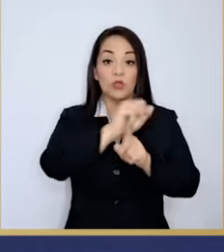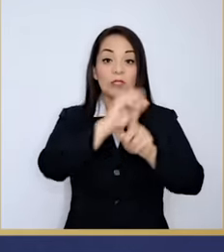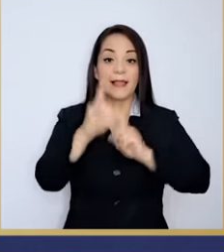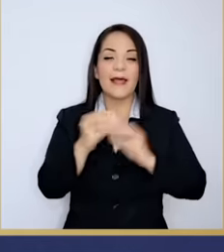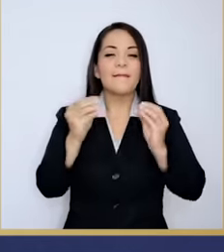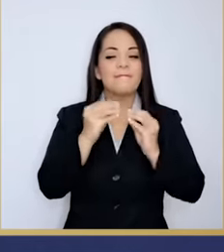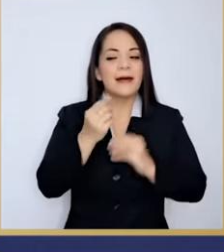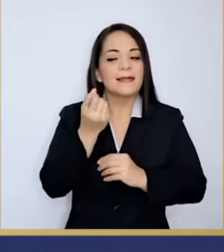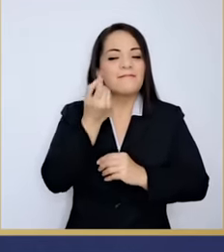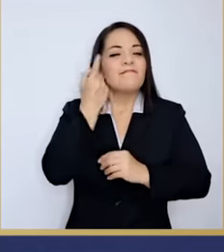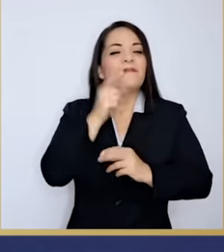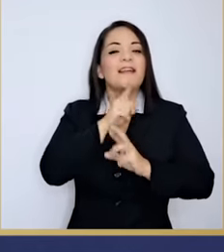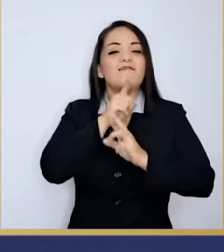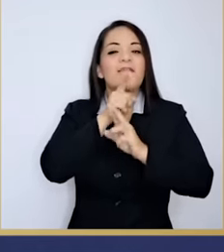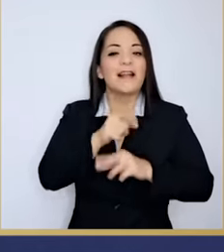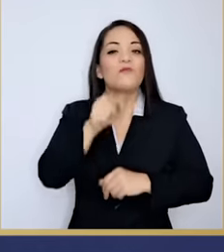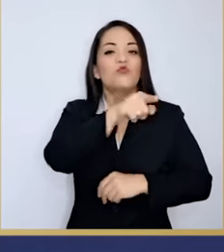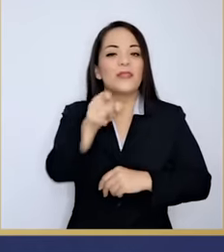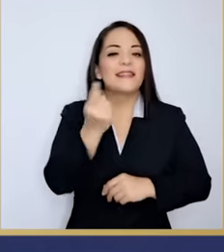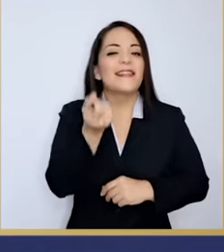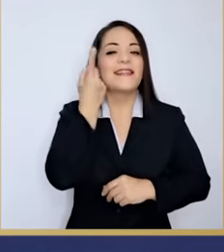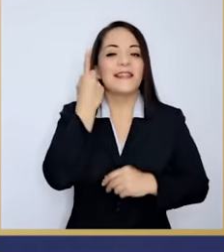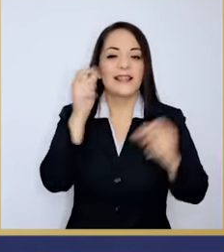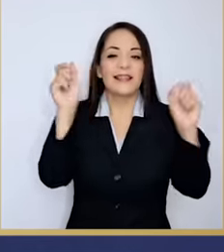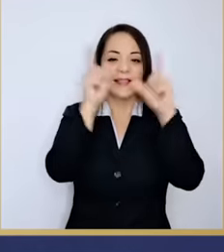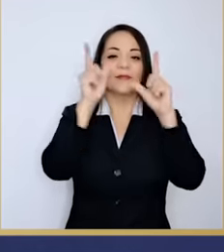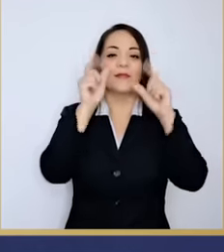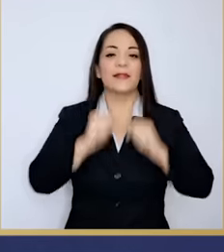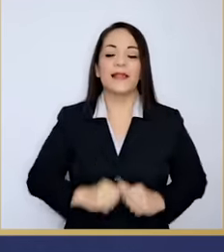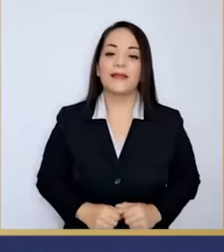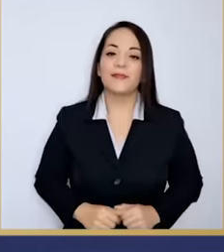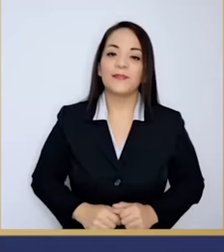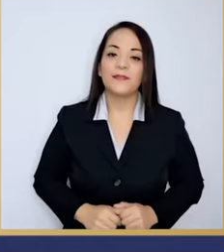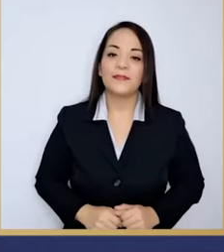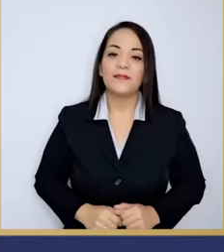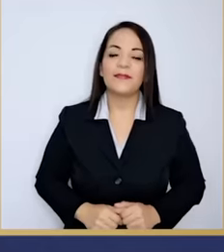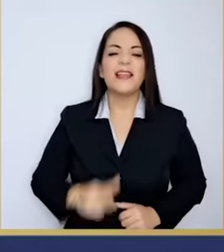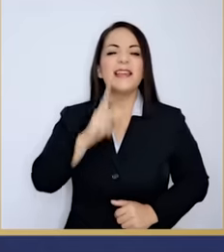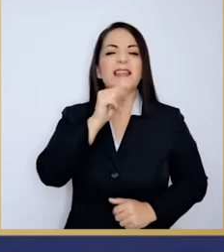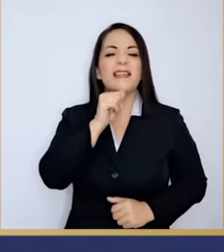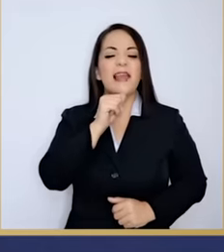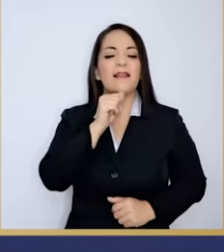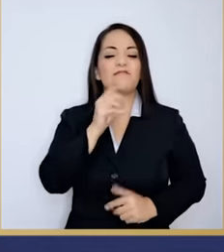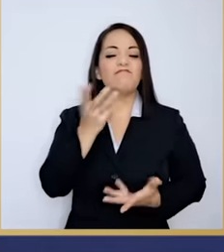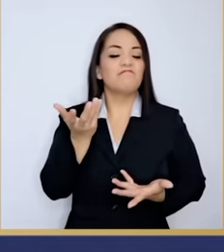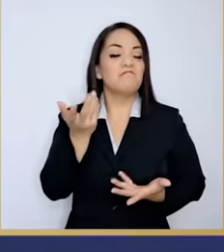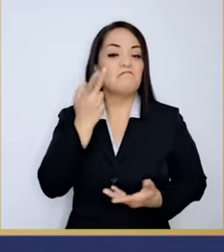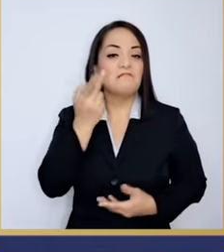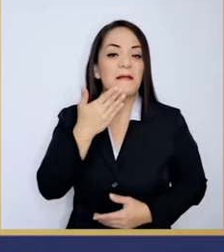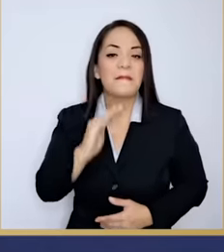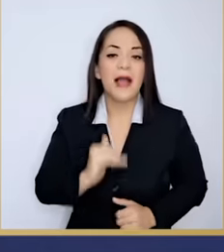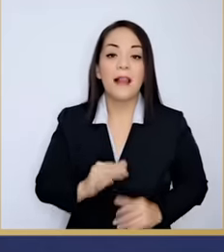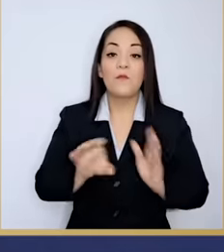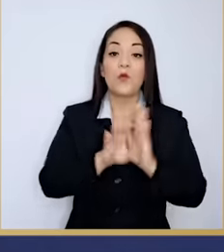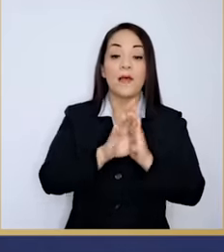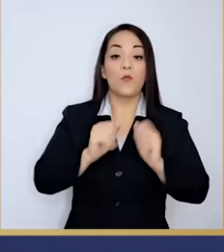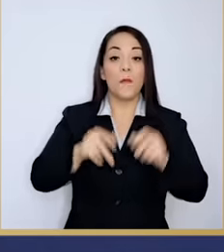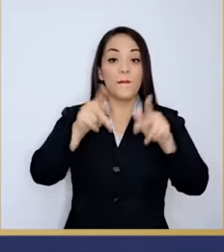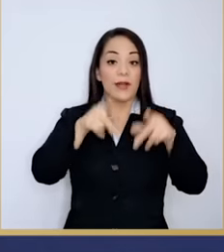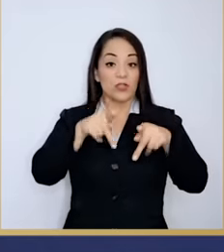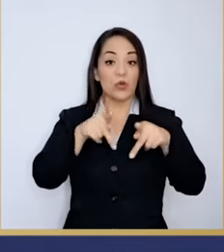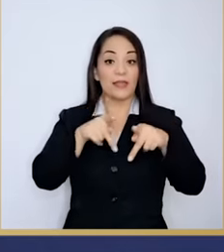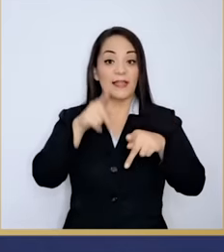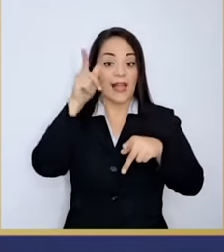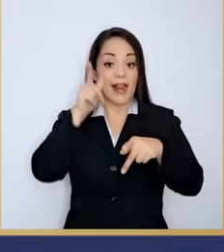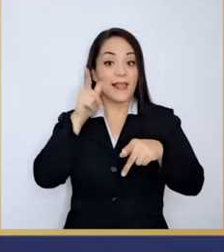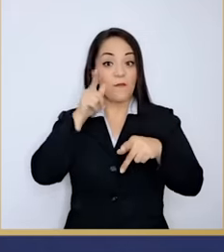sea más realista y se despierte. Por ejemplo, ¿quién puede ver mal que